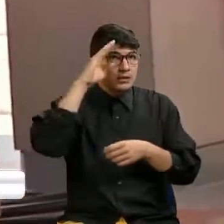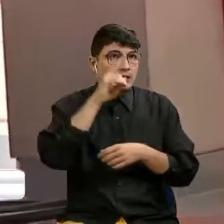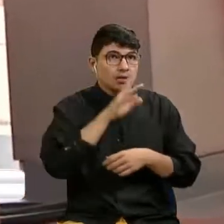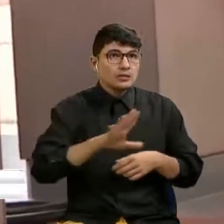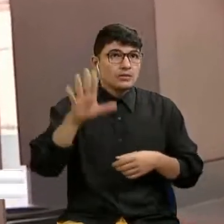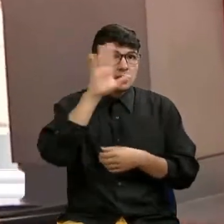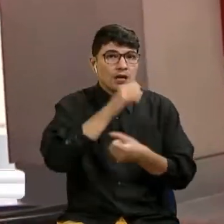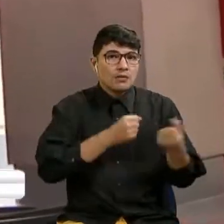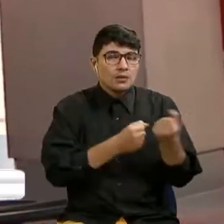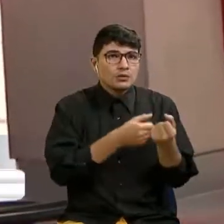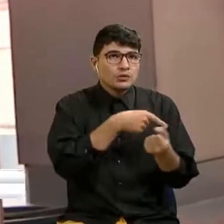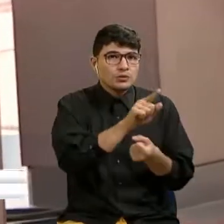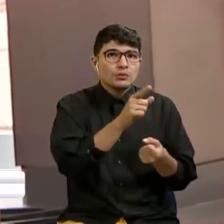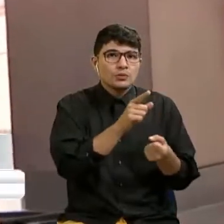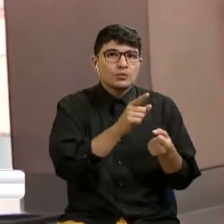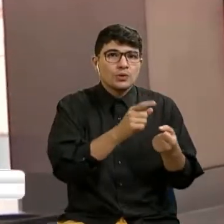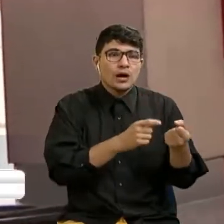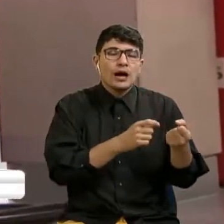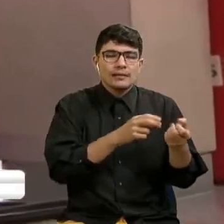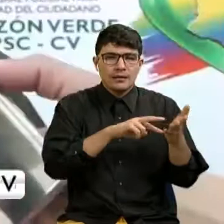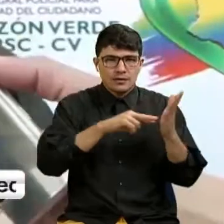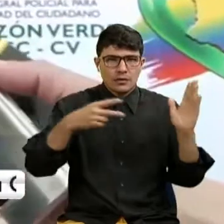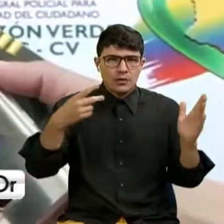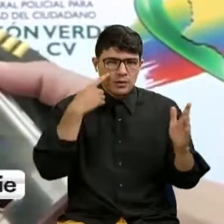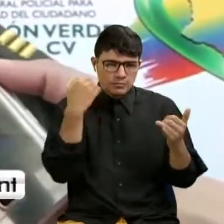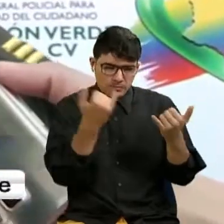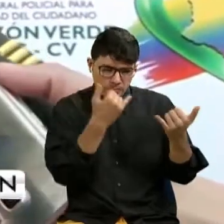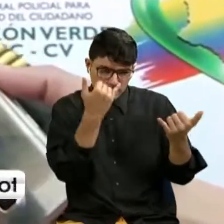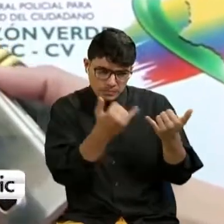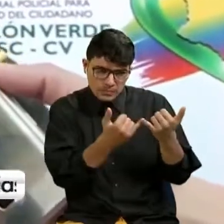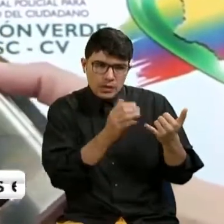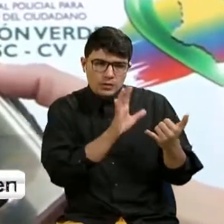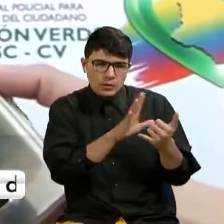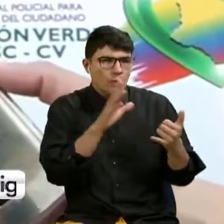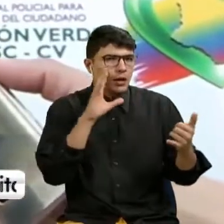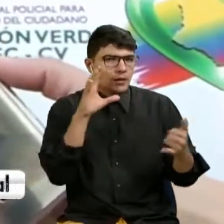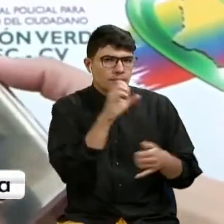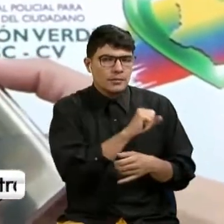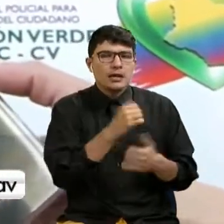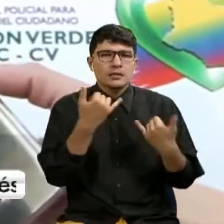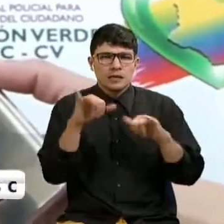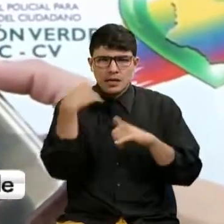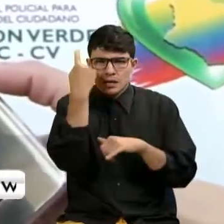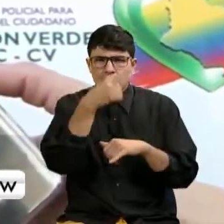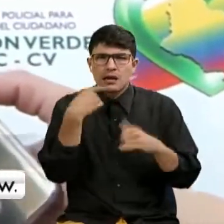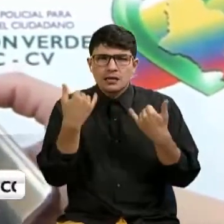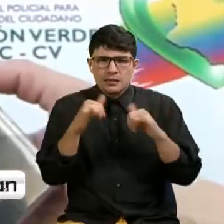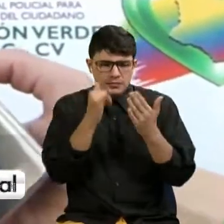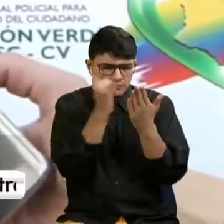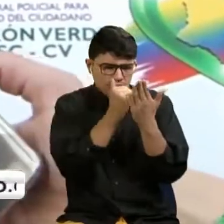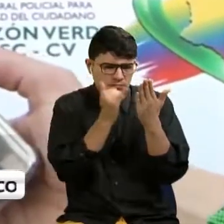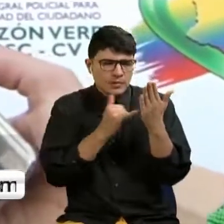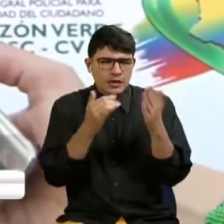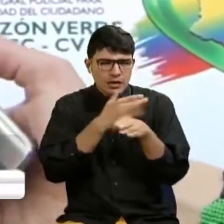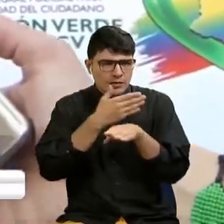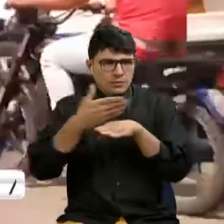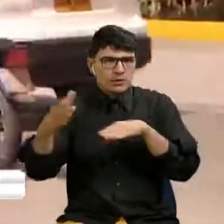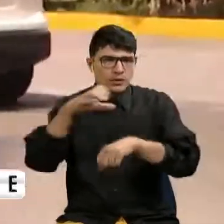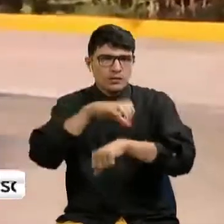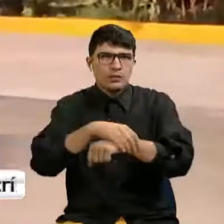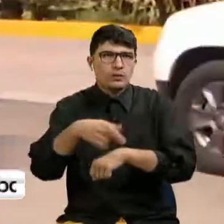apoya en sus recursos tecnológicos pero pues ya tenemos algunos retratos hablados y pues prontamente haremos con la captura de esos sujetos